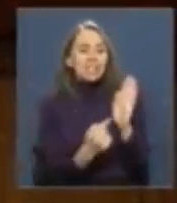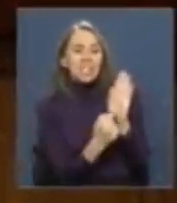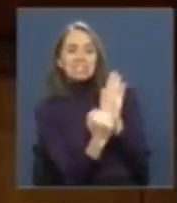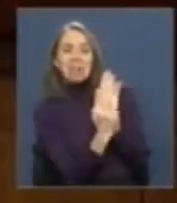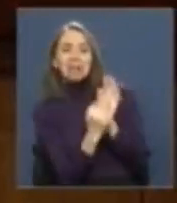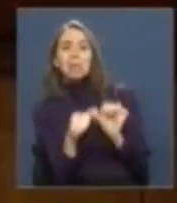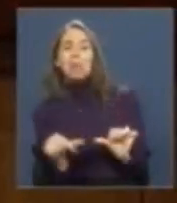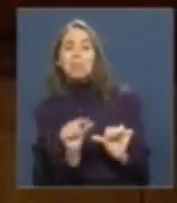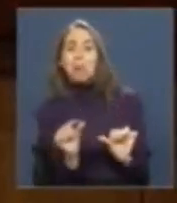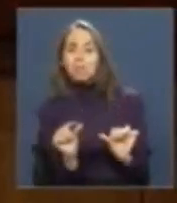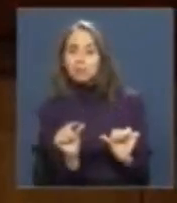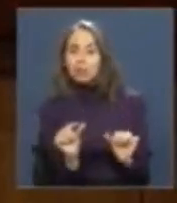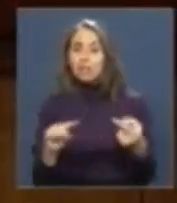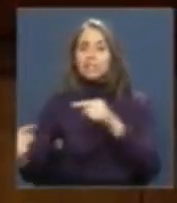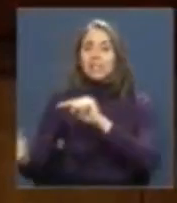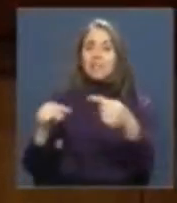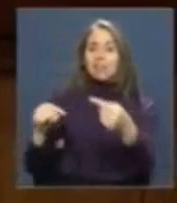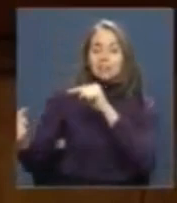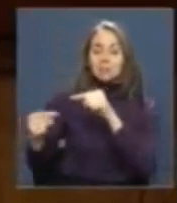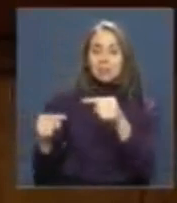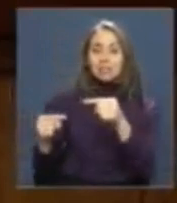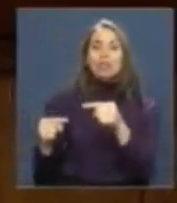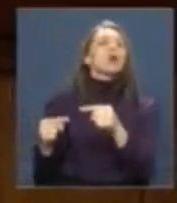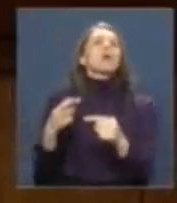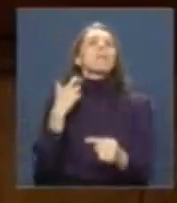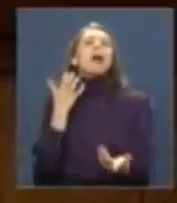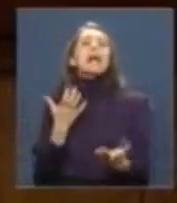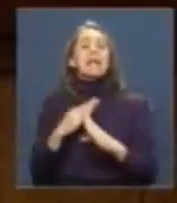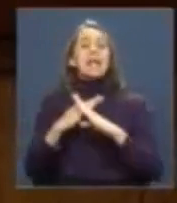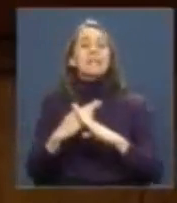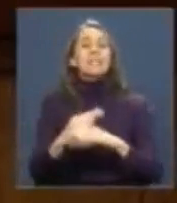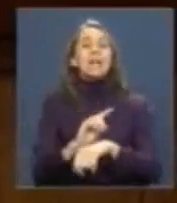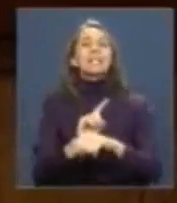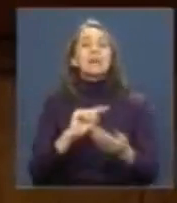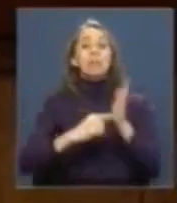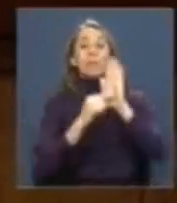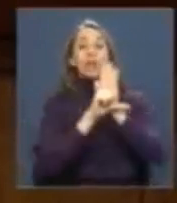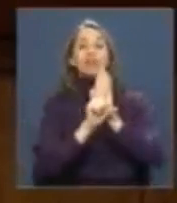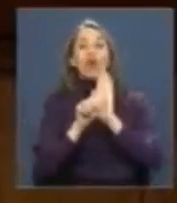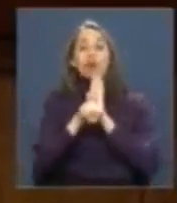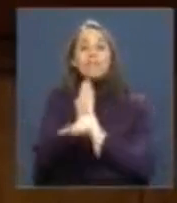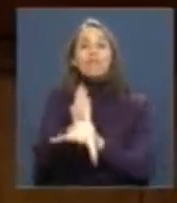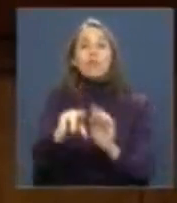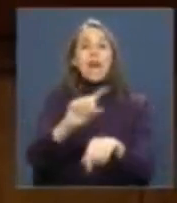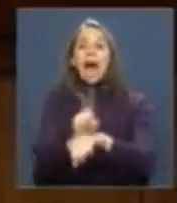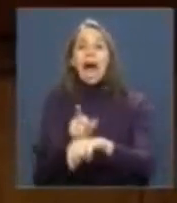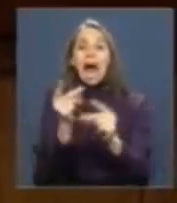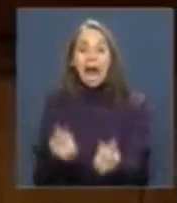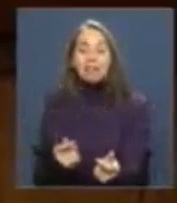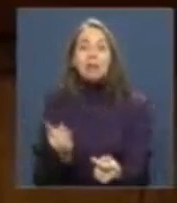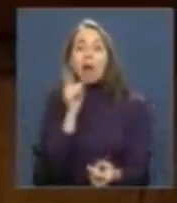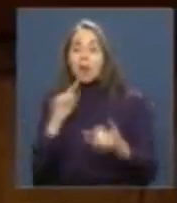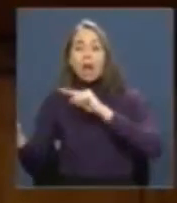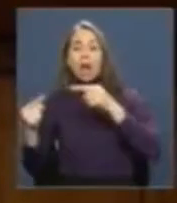que se discutía para evitar un efecto inactivo y que finalmente no probada